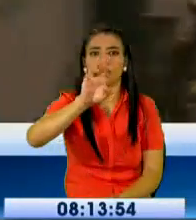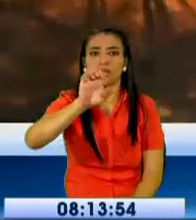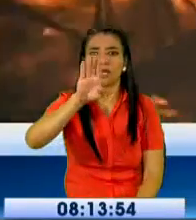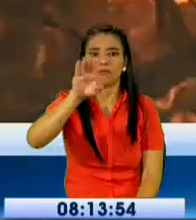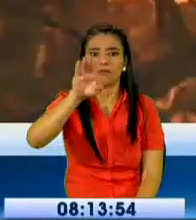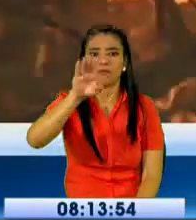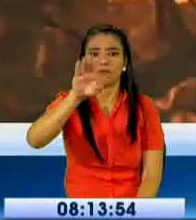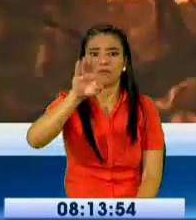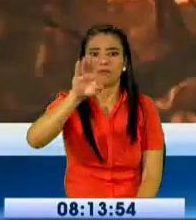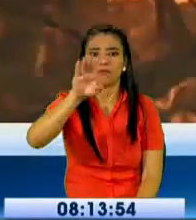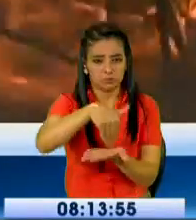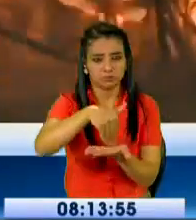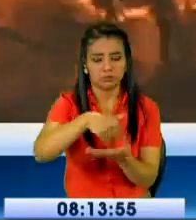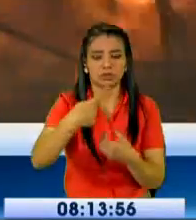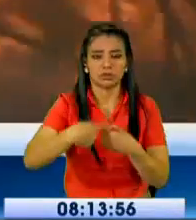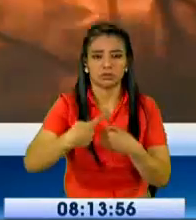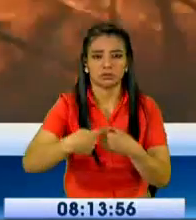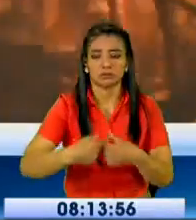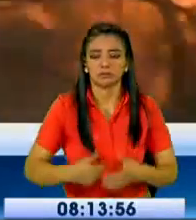centro oriente de Quito.